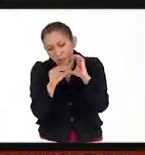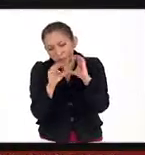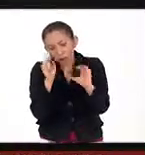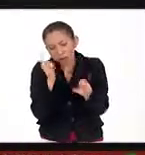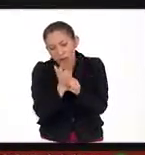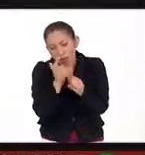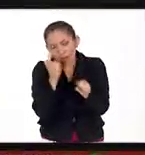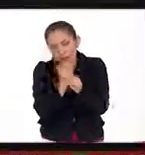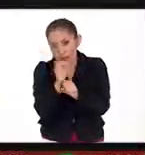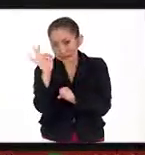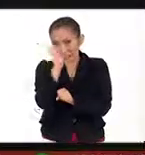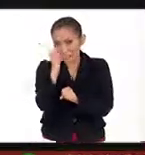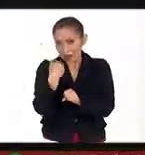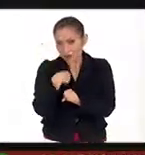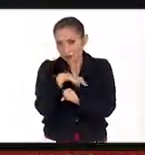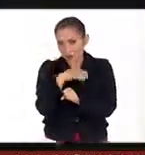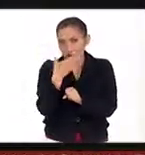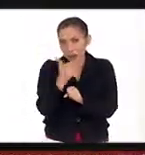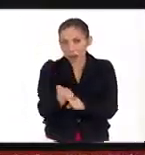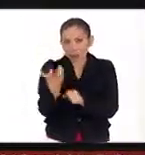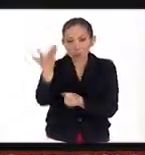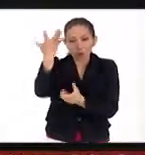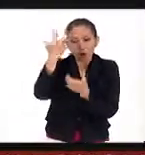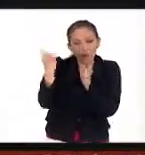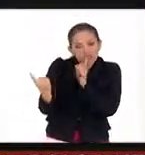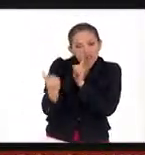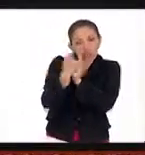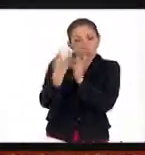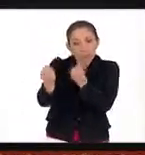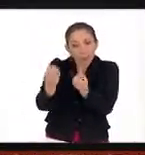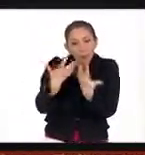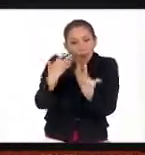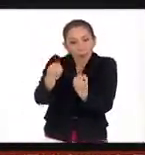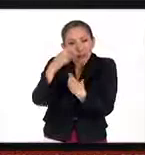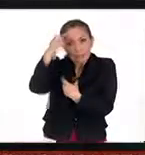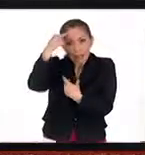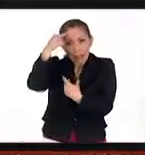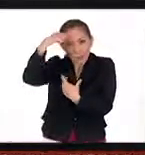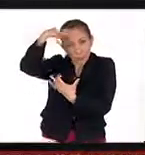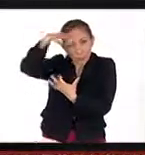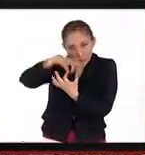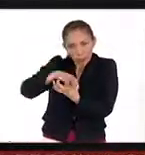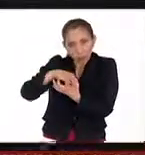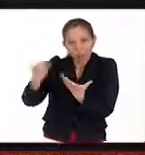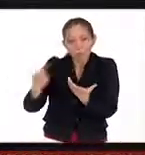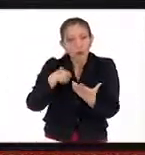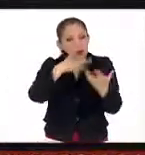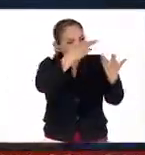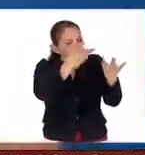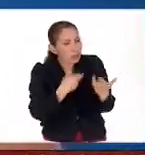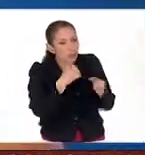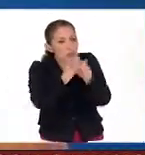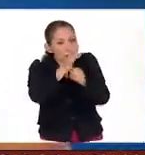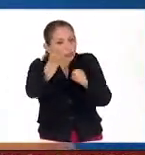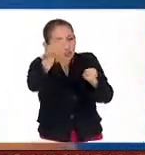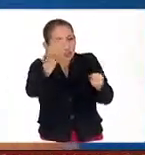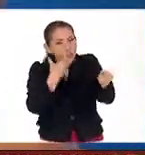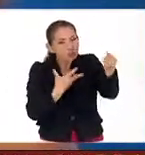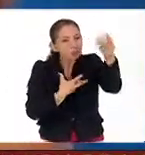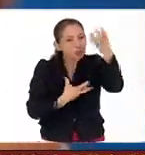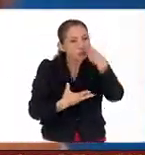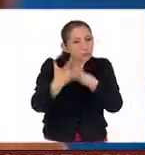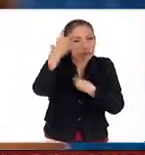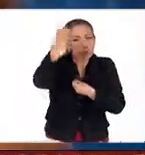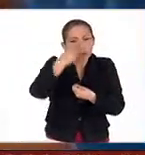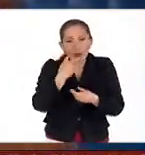viendo que si nosotros no tenemos una retroalimentación adecuada a nivel de nuestro cerebro, es decir, que se reciba la información de lo que estamos hablando,